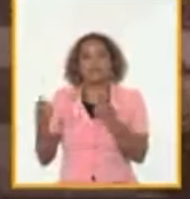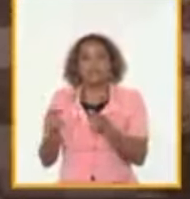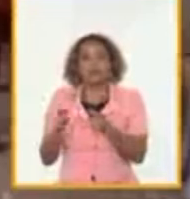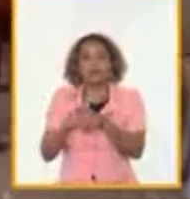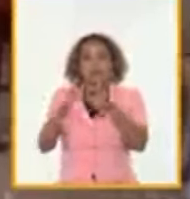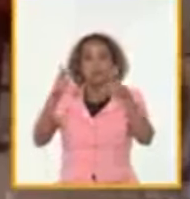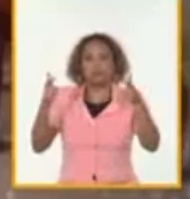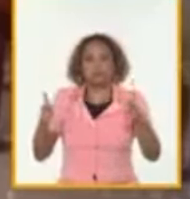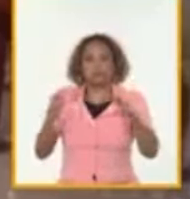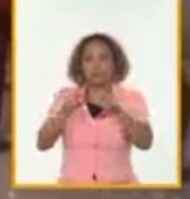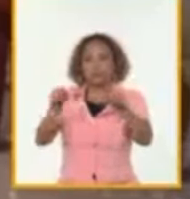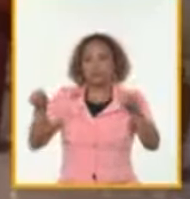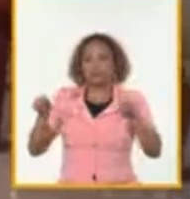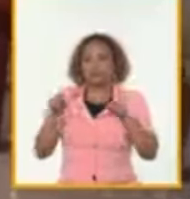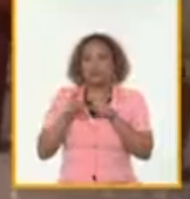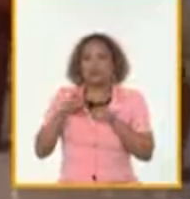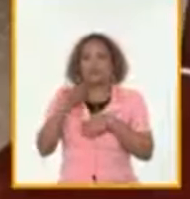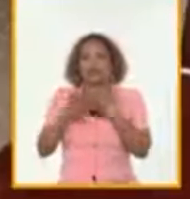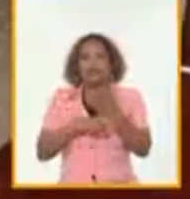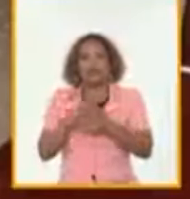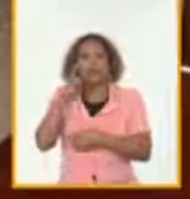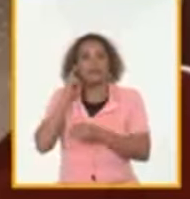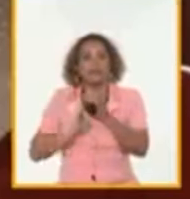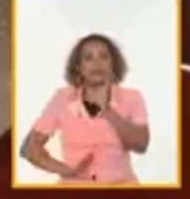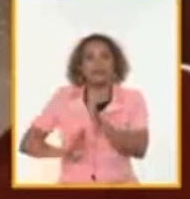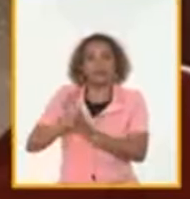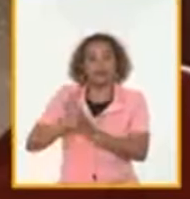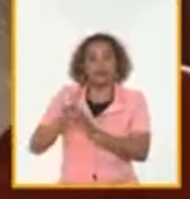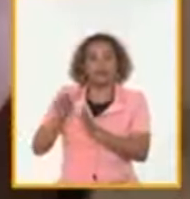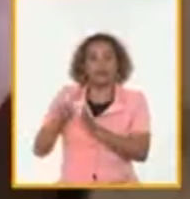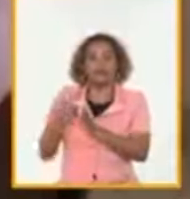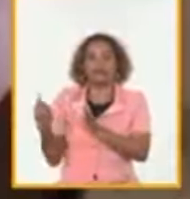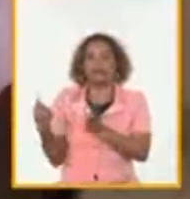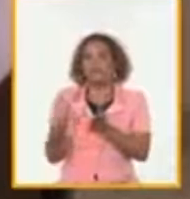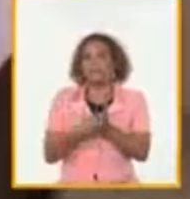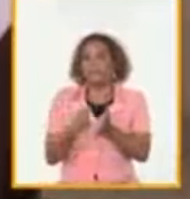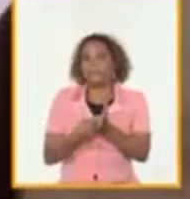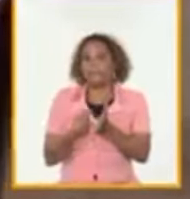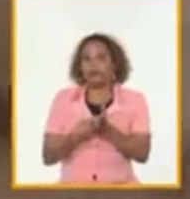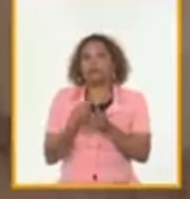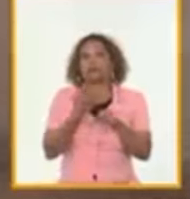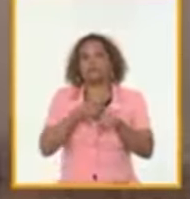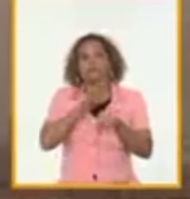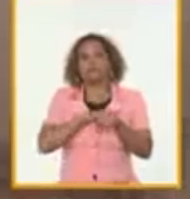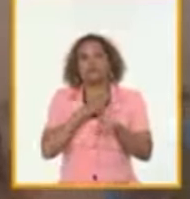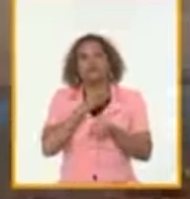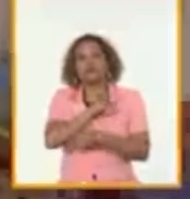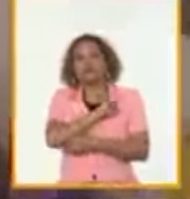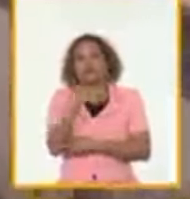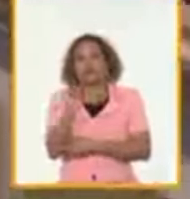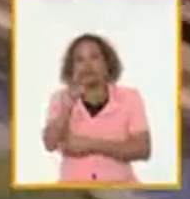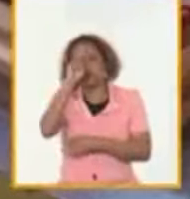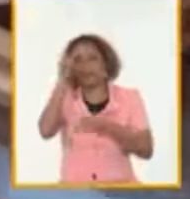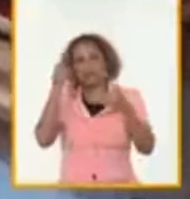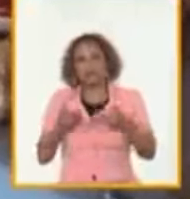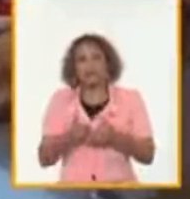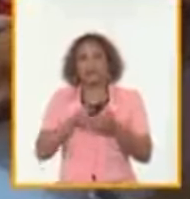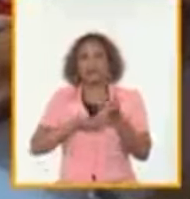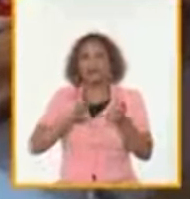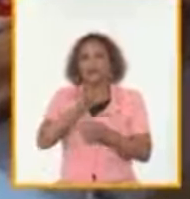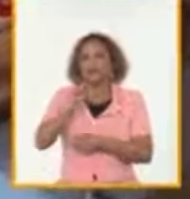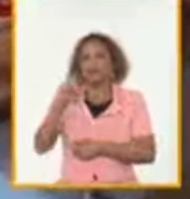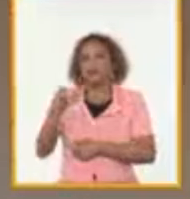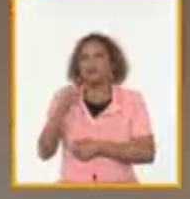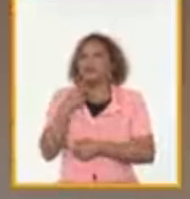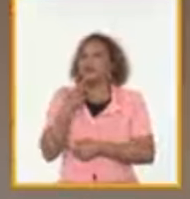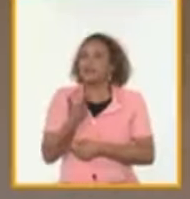nexa de trastornos del desarrollo la ejecución exitosa de estas inversiones representan un logro para la salud en Villa Clara y repercuten en la atención a los